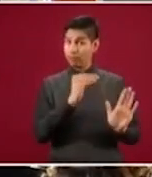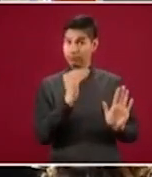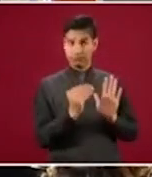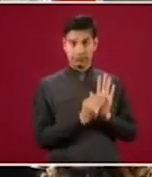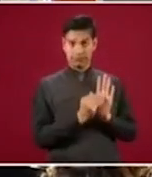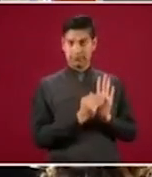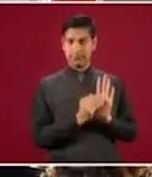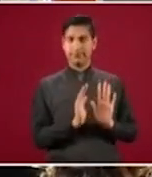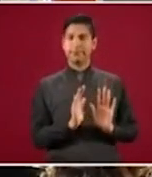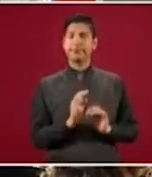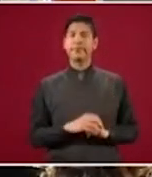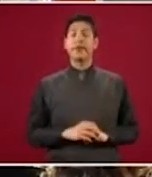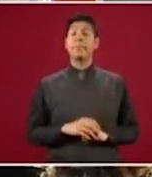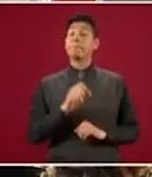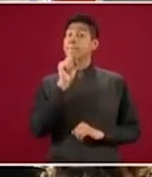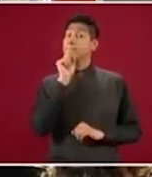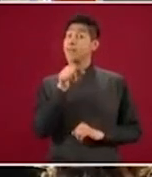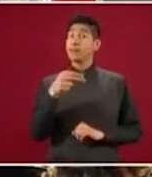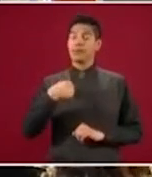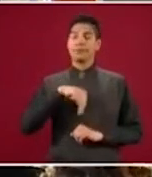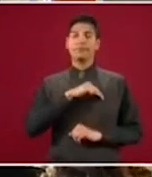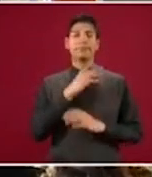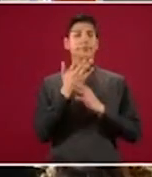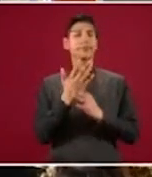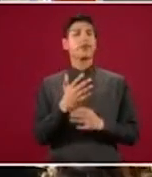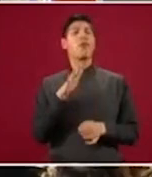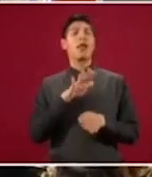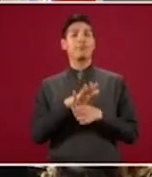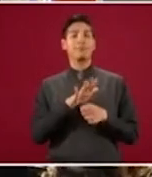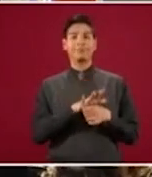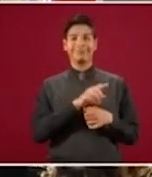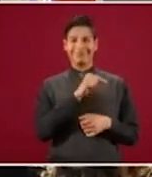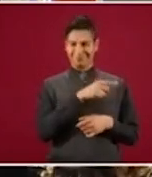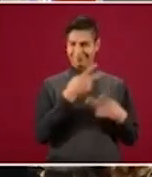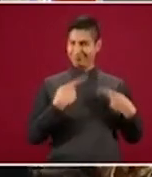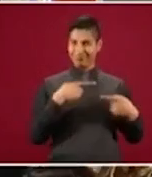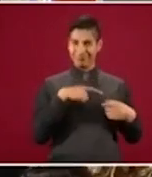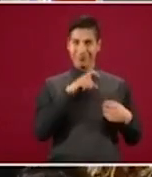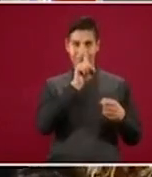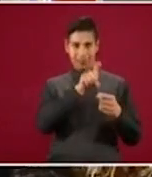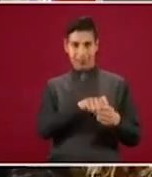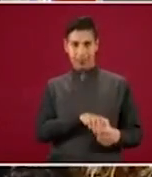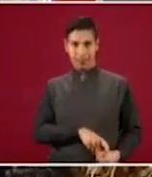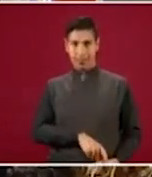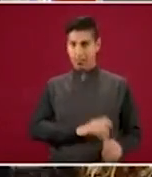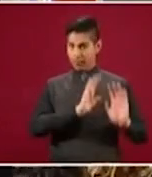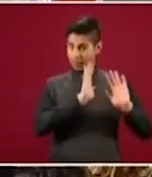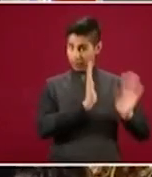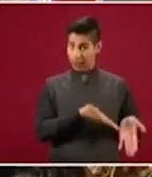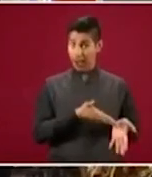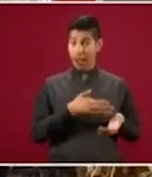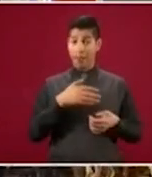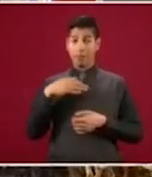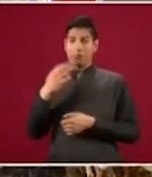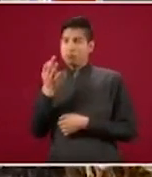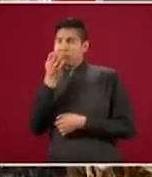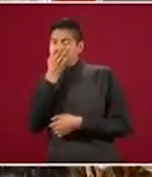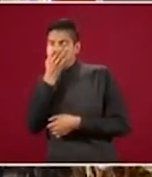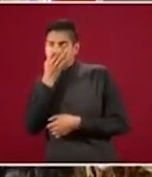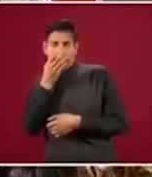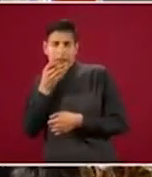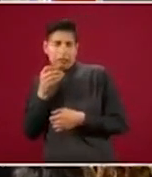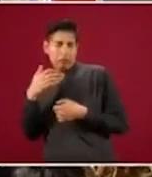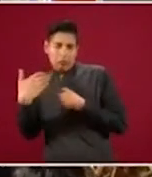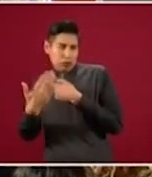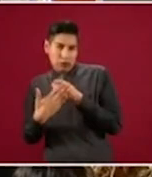también que tanto de los que están ya adheridos como los que están próximos a adherirse, es